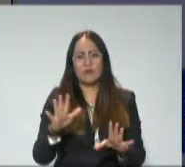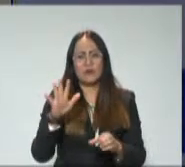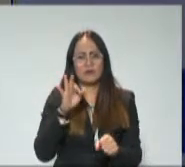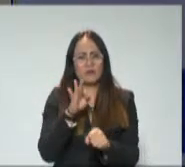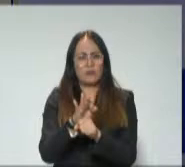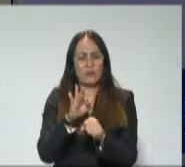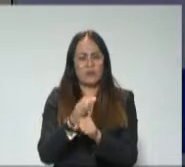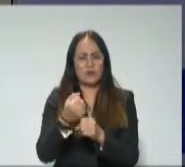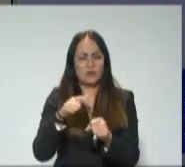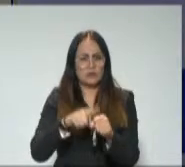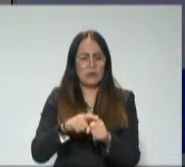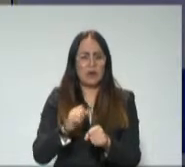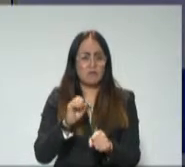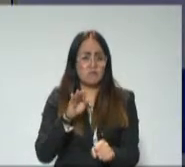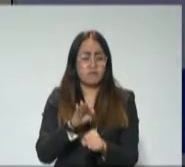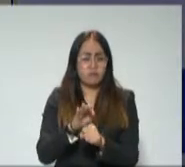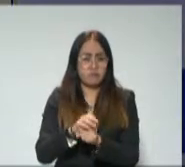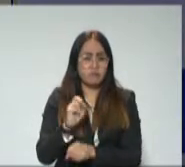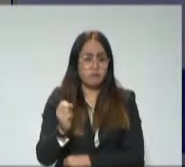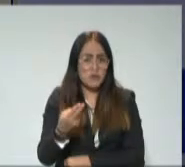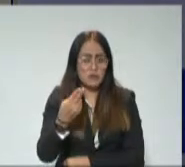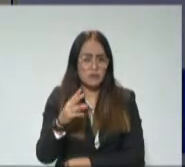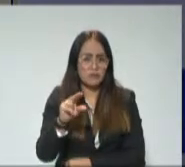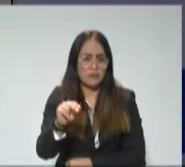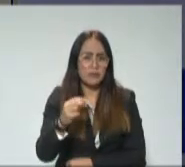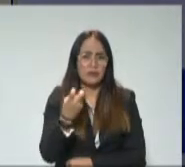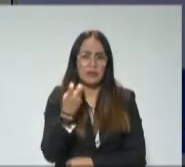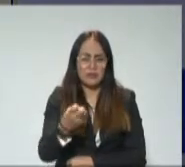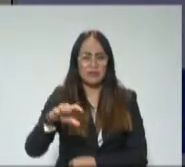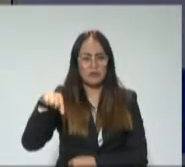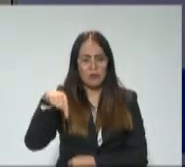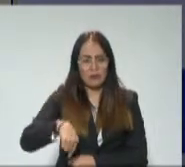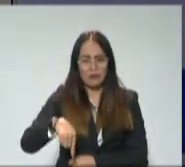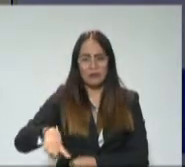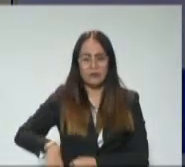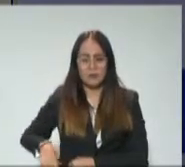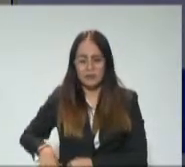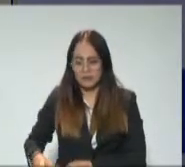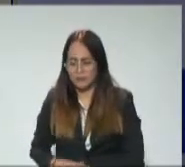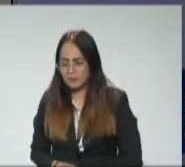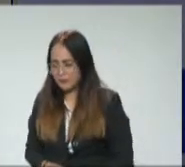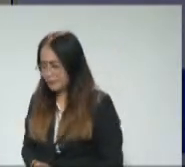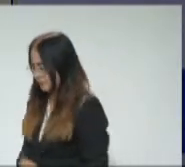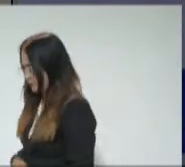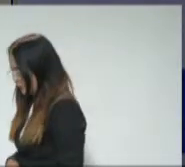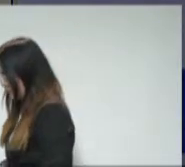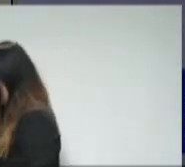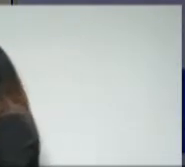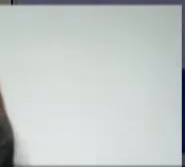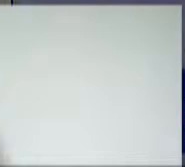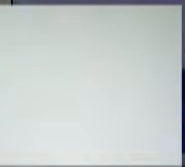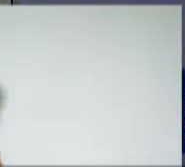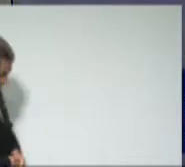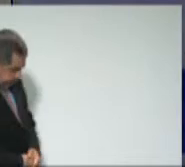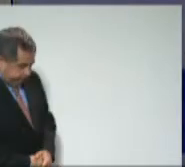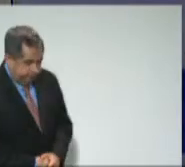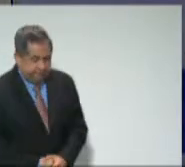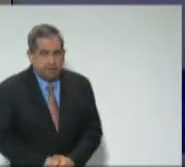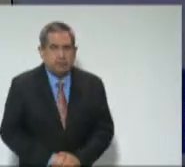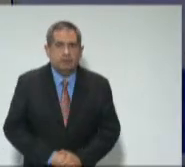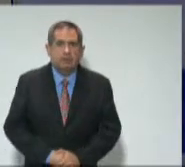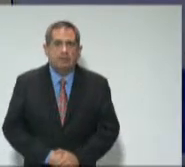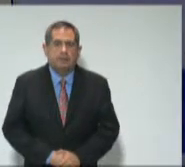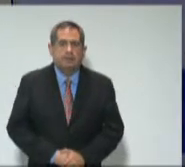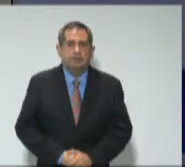un privilegio Ese es el punto de partida de este gobierno el preocuparnos por todas y por todos